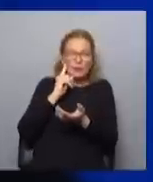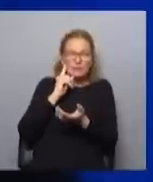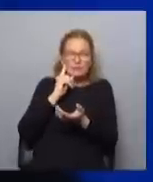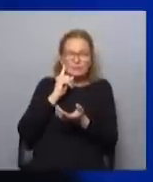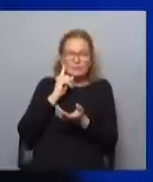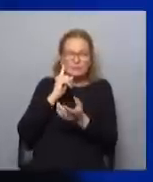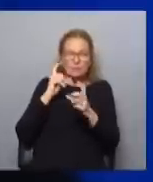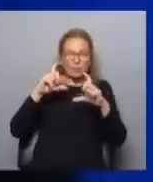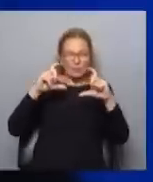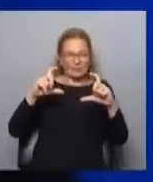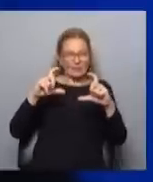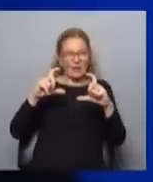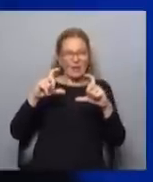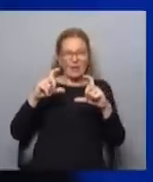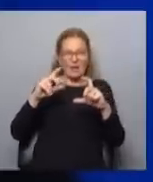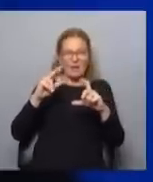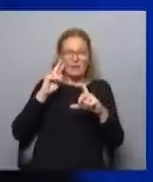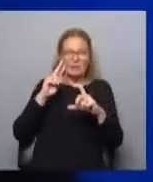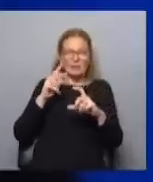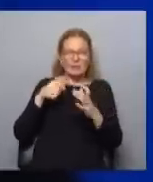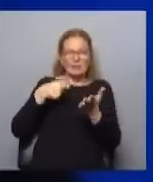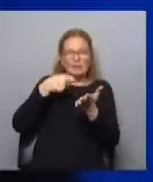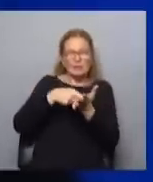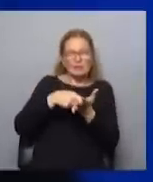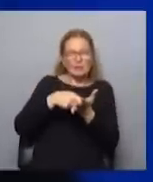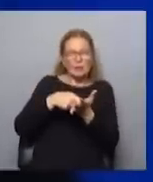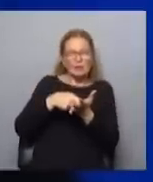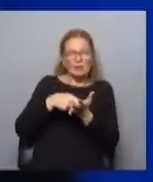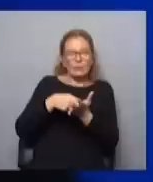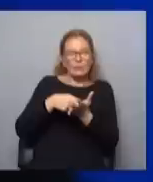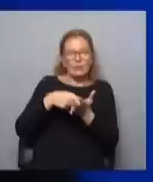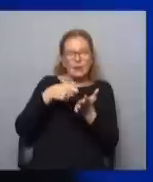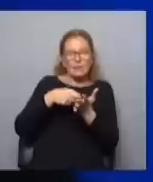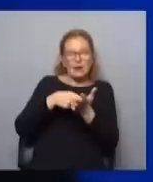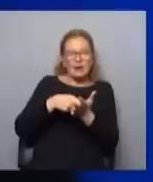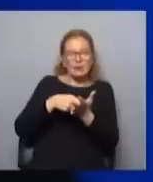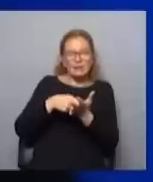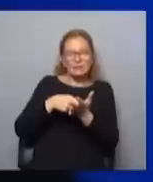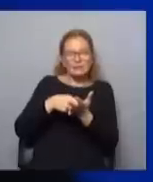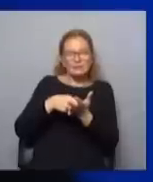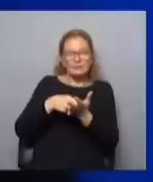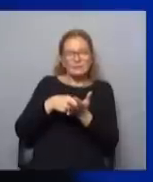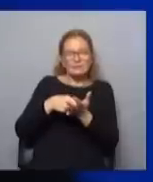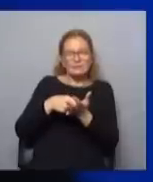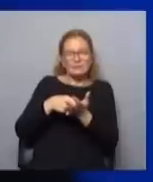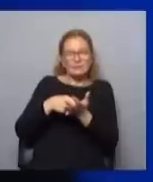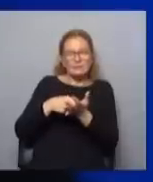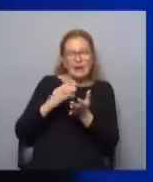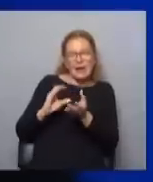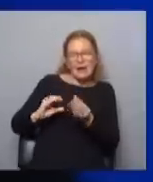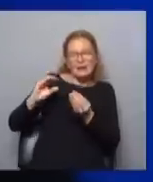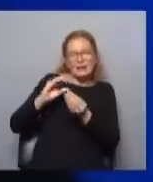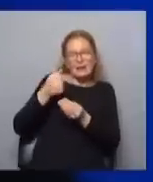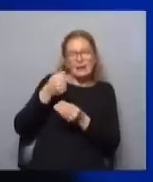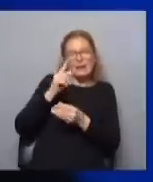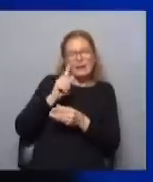publicidad que dice que ofrecen créditos para pagar aguinaldos eso